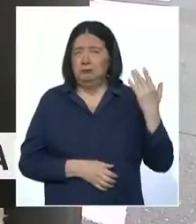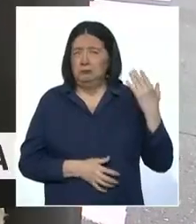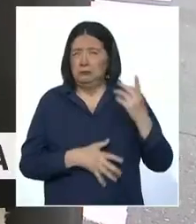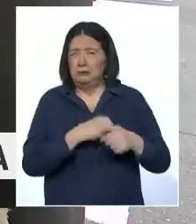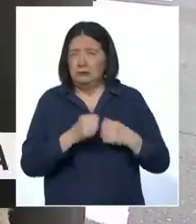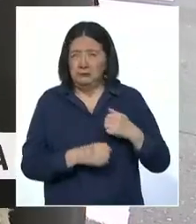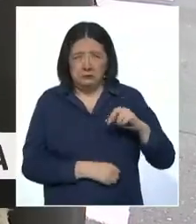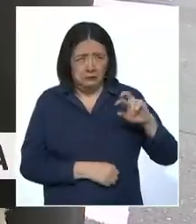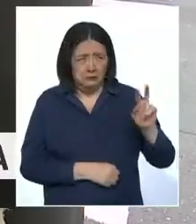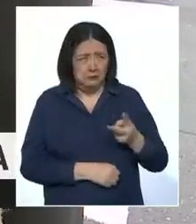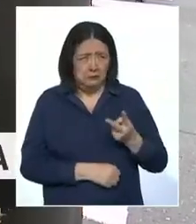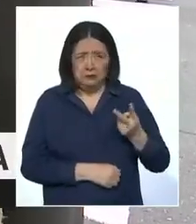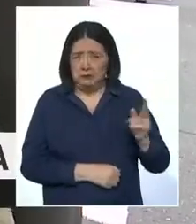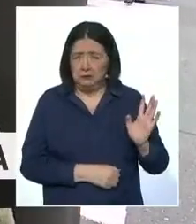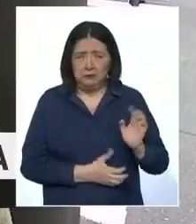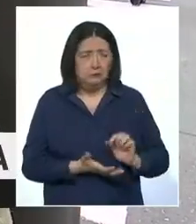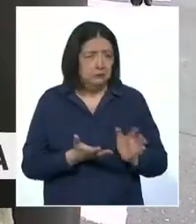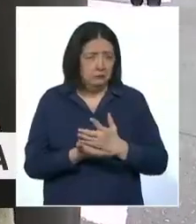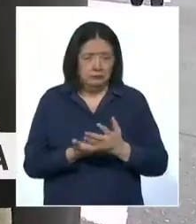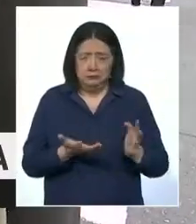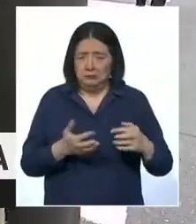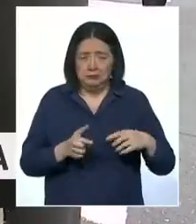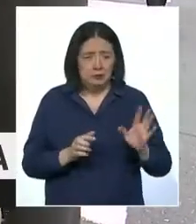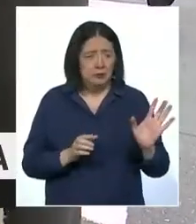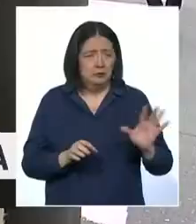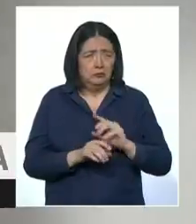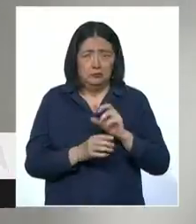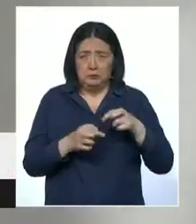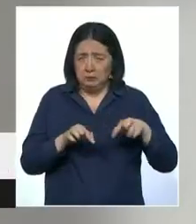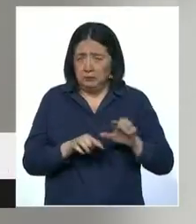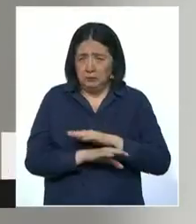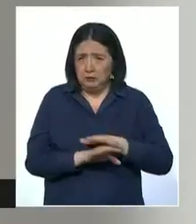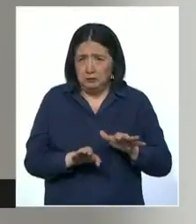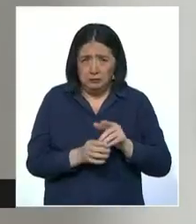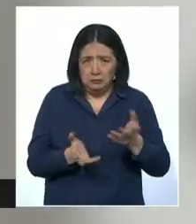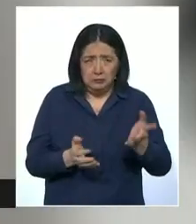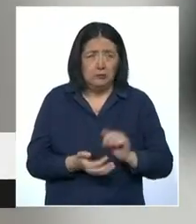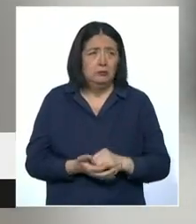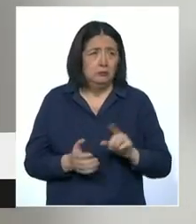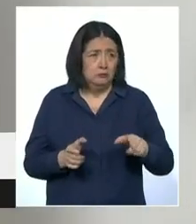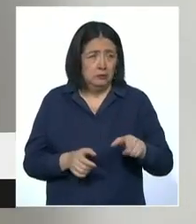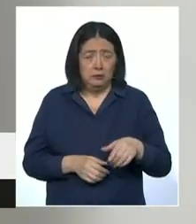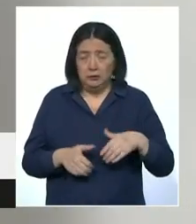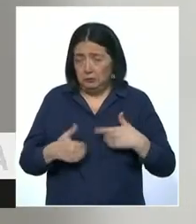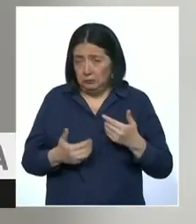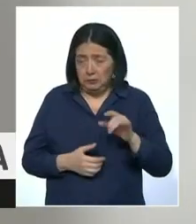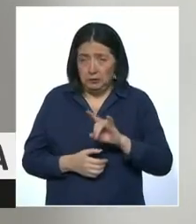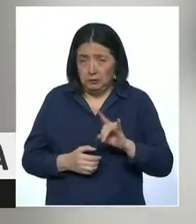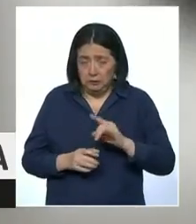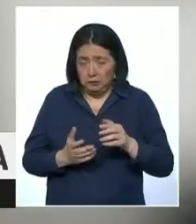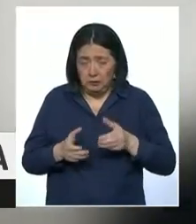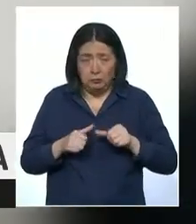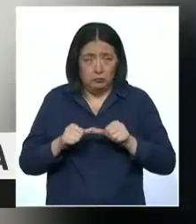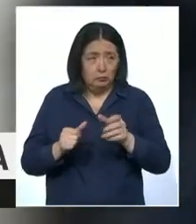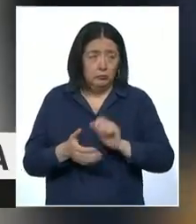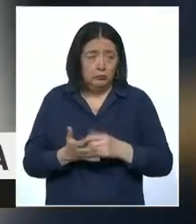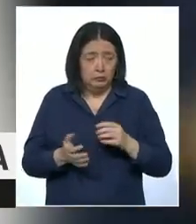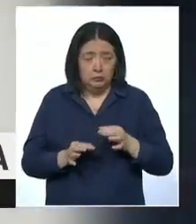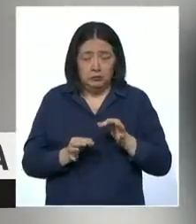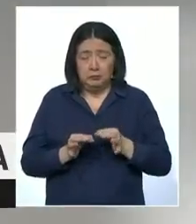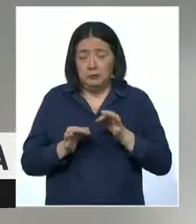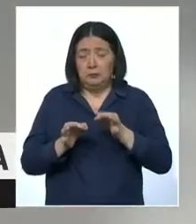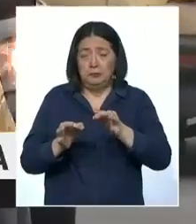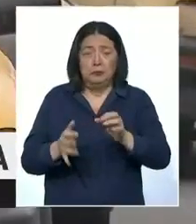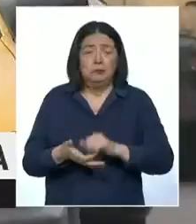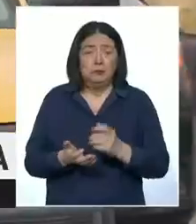años 2000. Principios de los años 2000 están vencidos todos los permisos. Y para que sigan circulando, lo que se hizo es prorrogar permisos, porque están a la